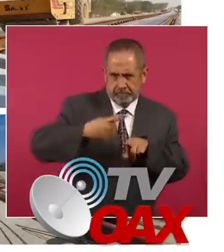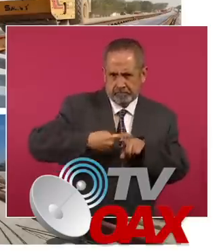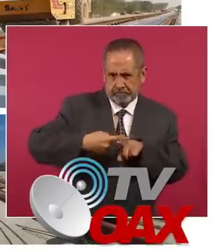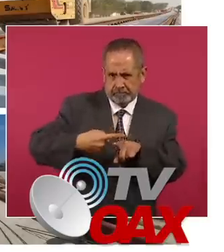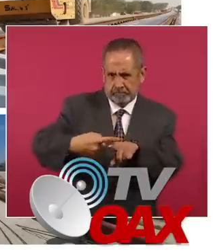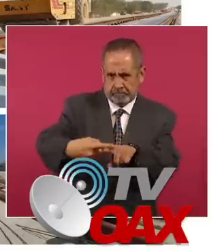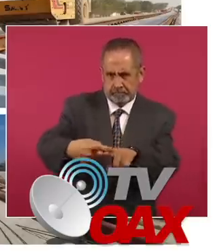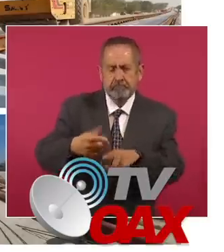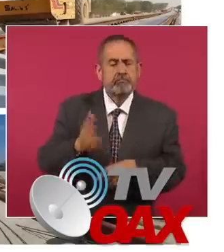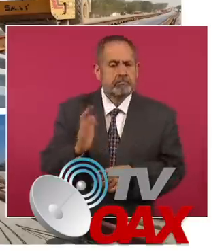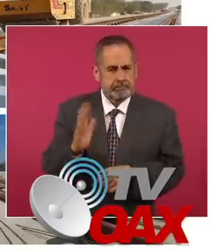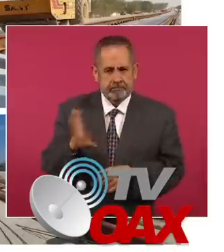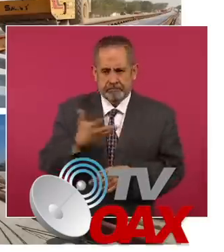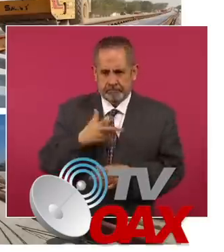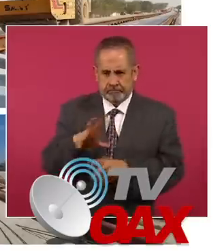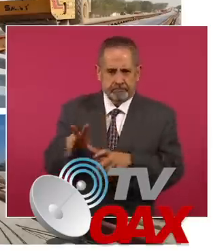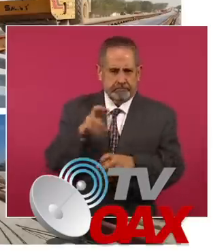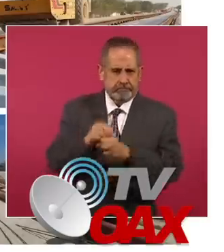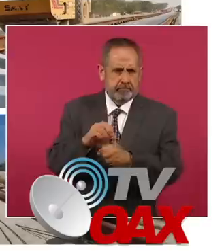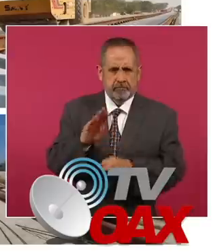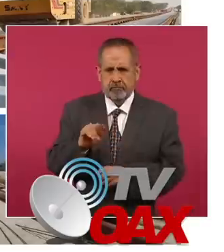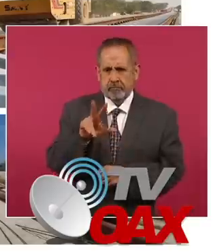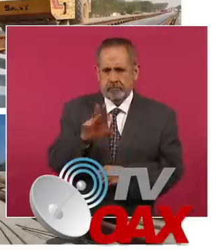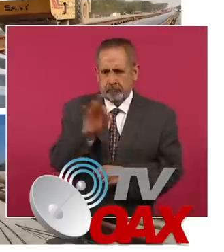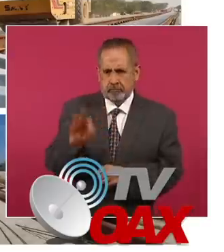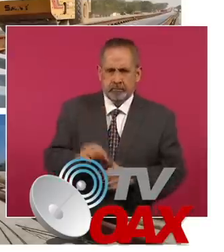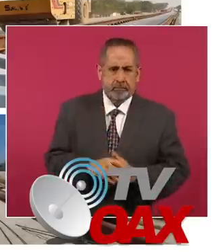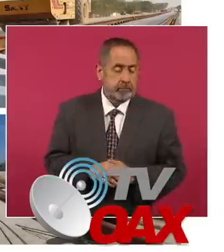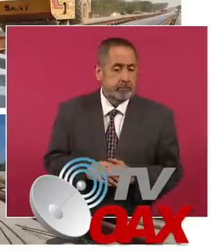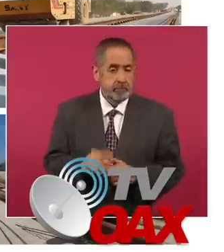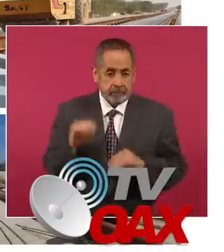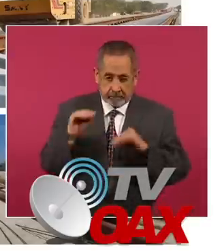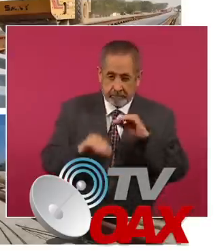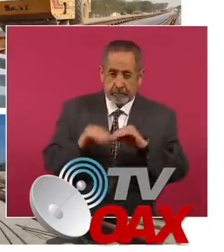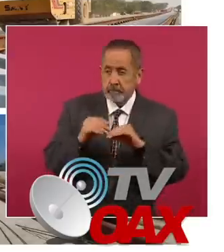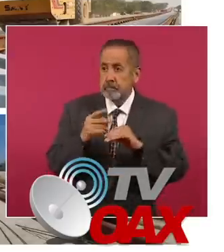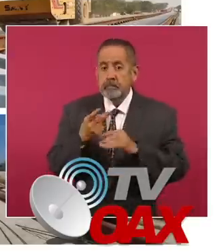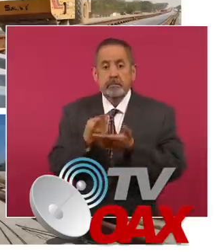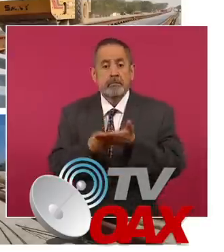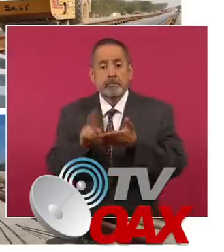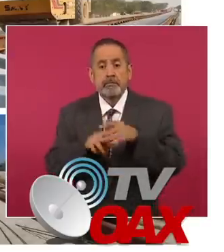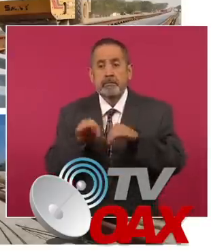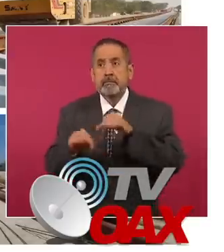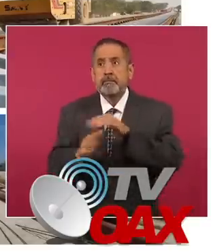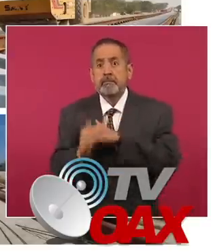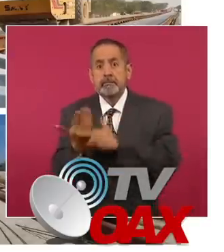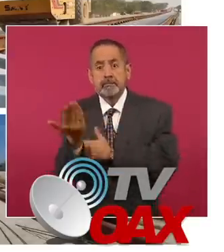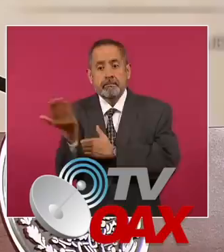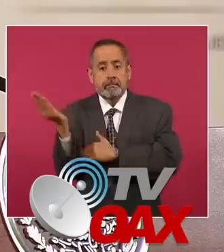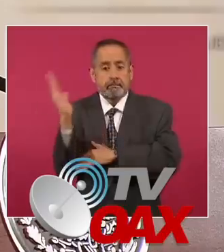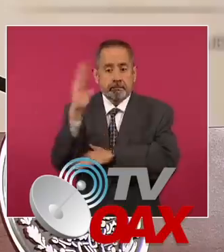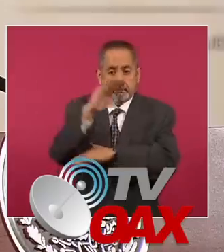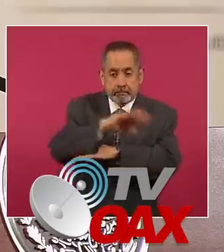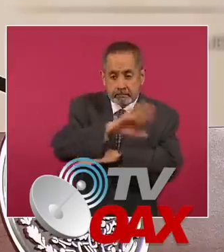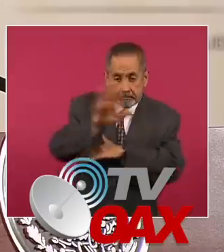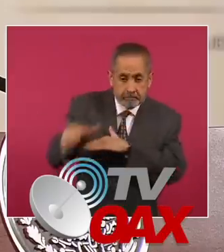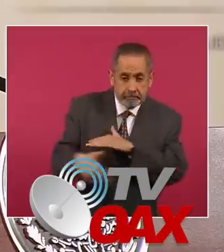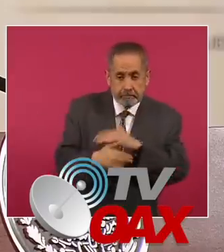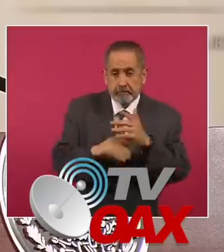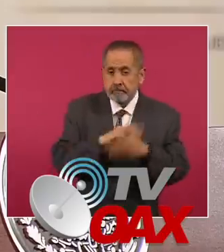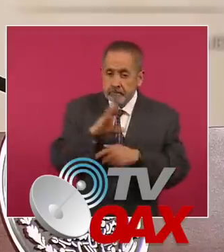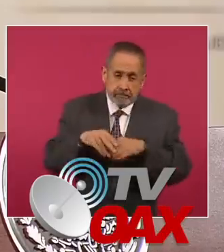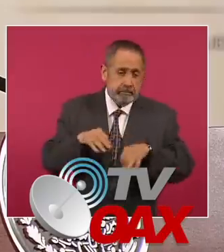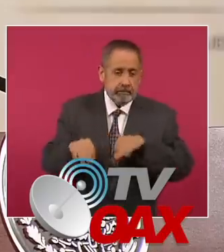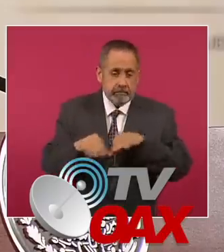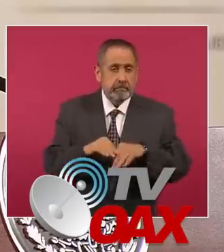requeridos. Los trabajos se han reforzado, ampliando turnos y maquinaria, y vamos a estar listos para inaugurar la